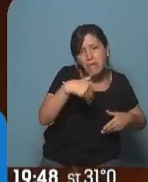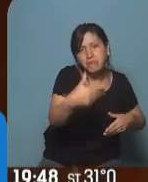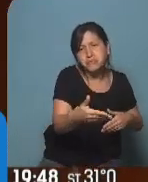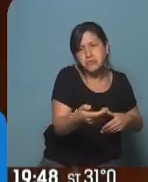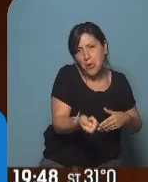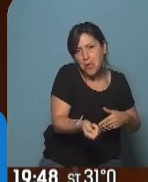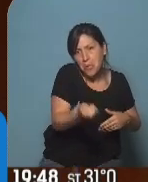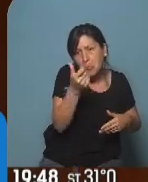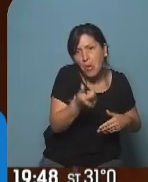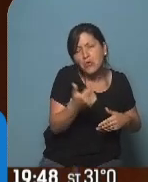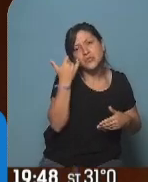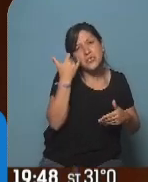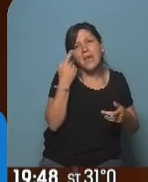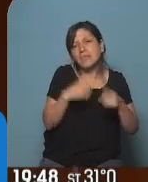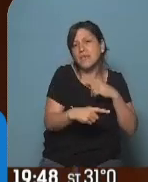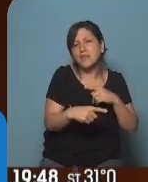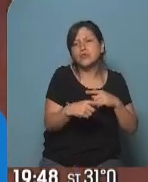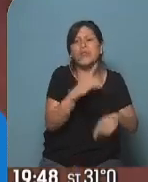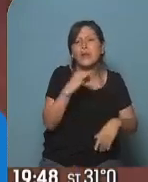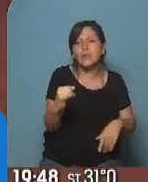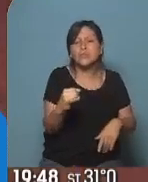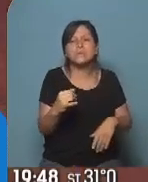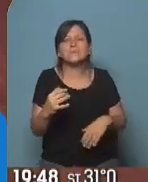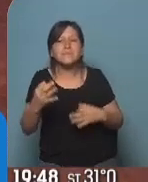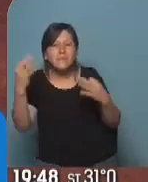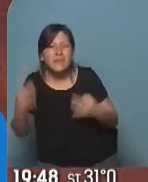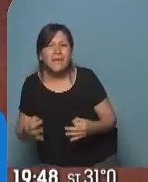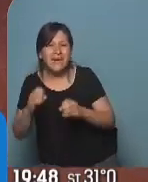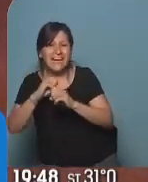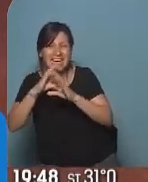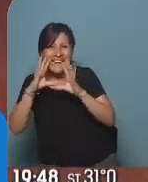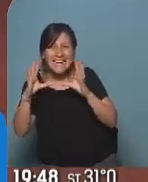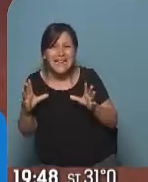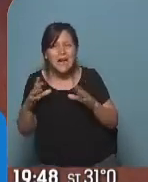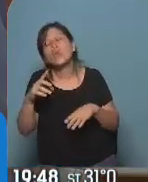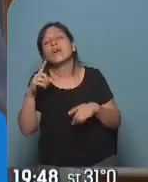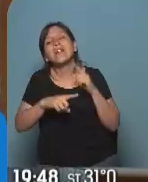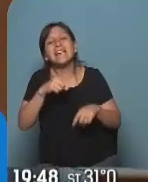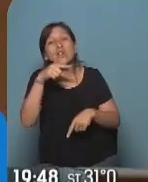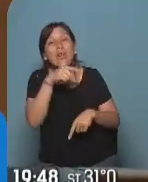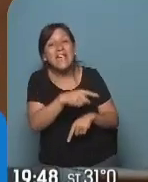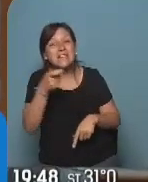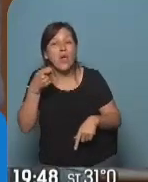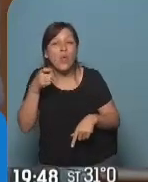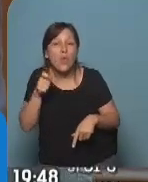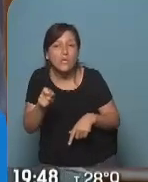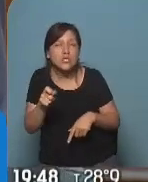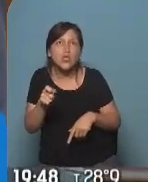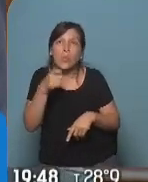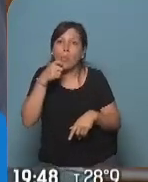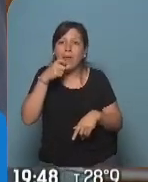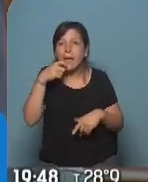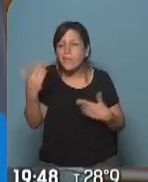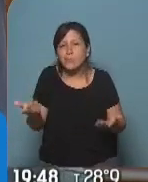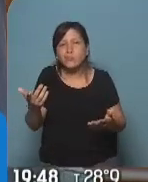controlamos país concretamente si por esta causa o por otra fuera apartados torner ustedes piensan que se